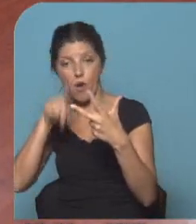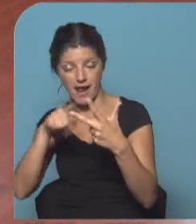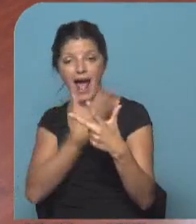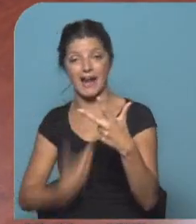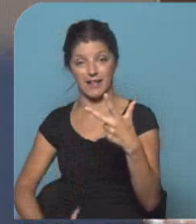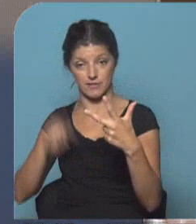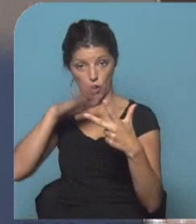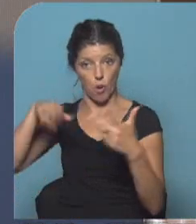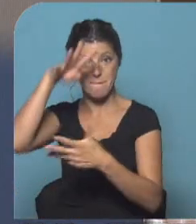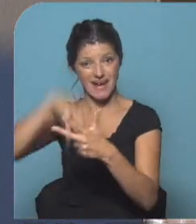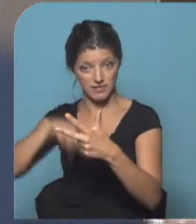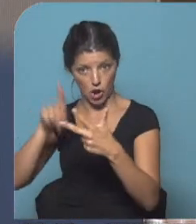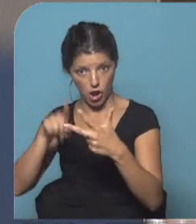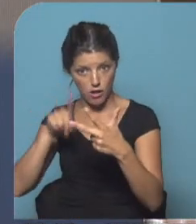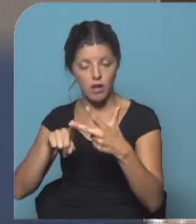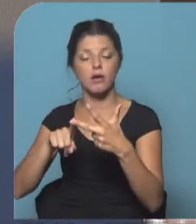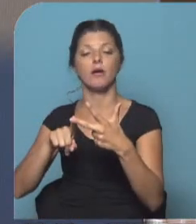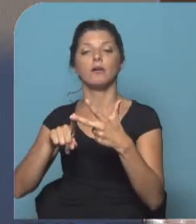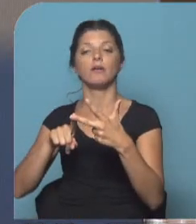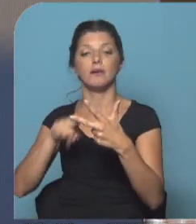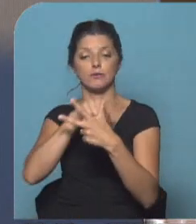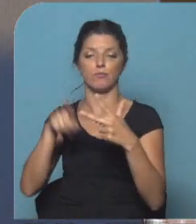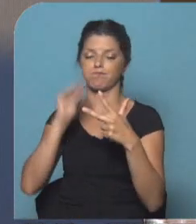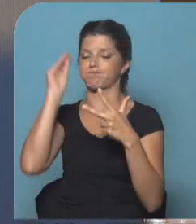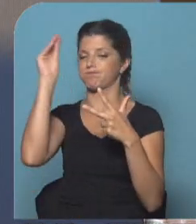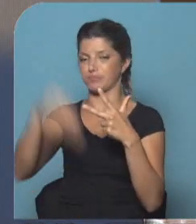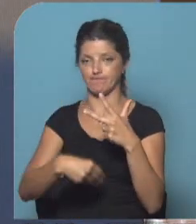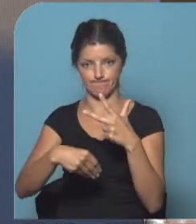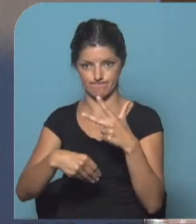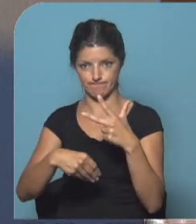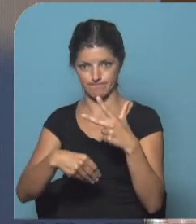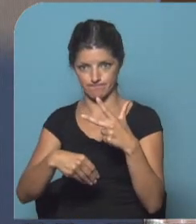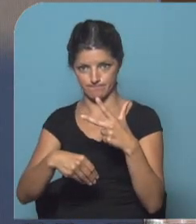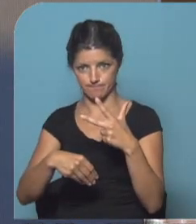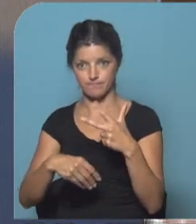de Barcelona, que es un poco la figura local que